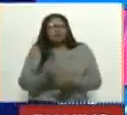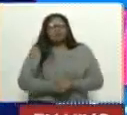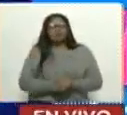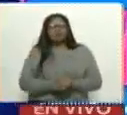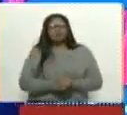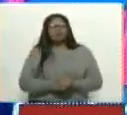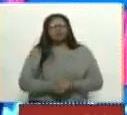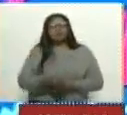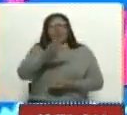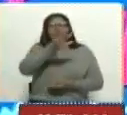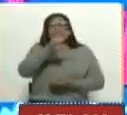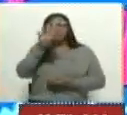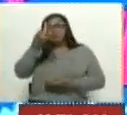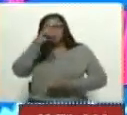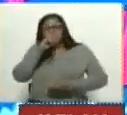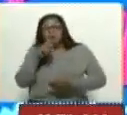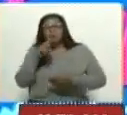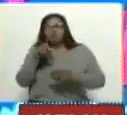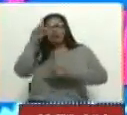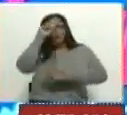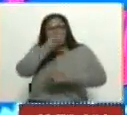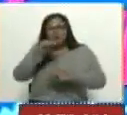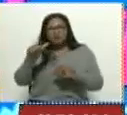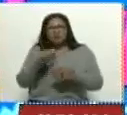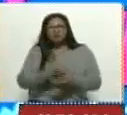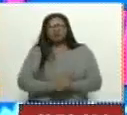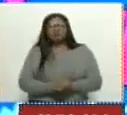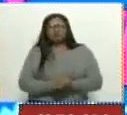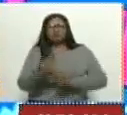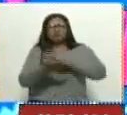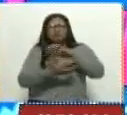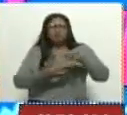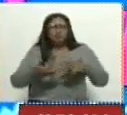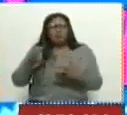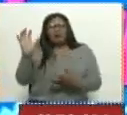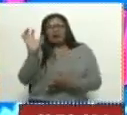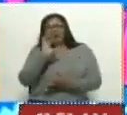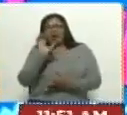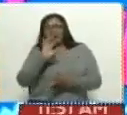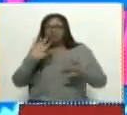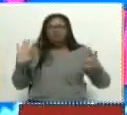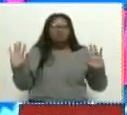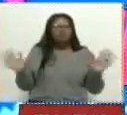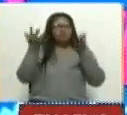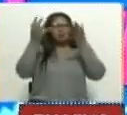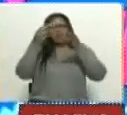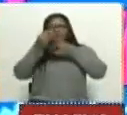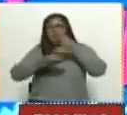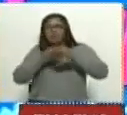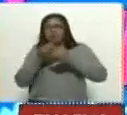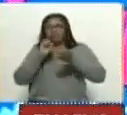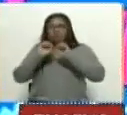los 34 años el aniversario de la del levantamiento popular contra las medidas neoliberales cuando